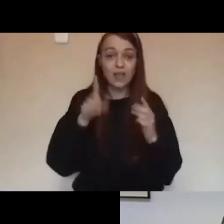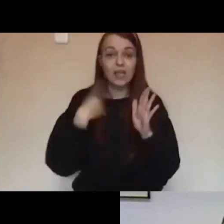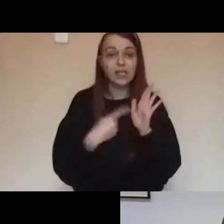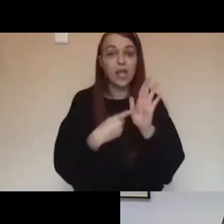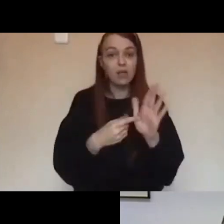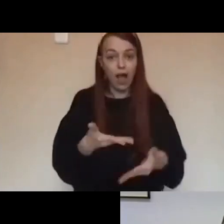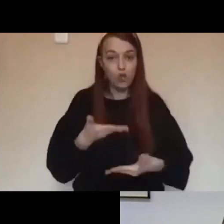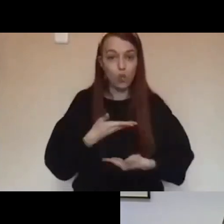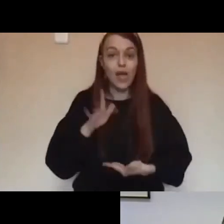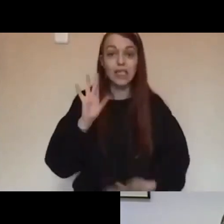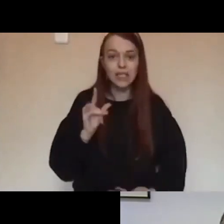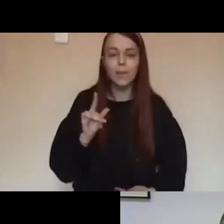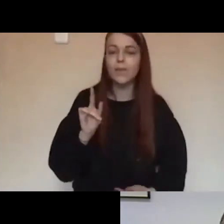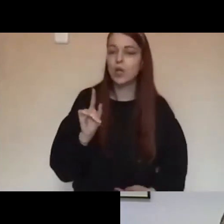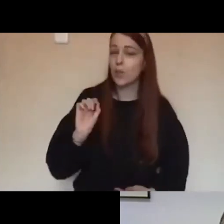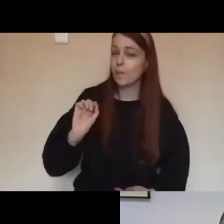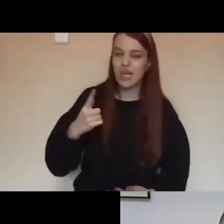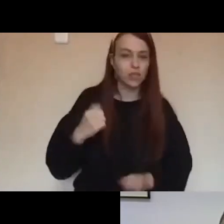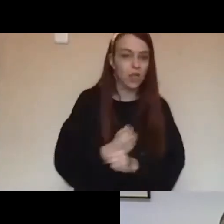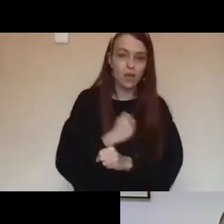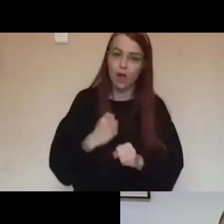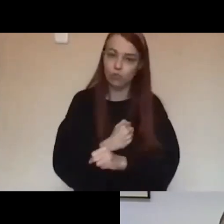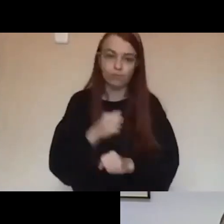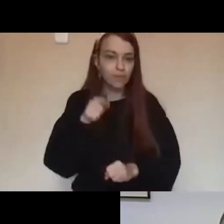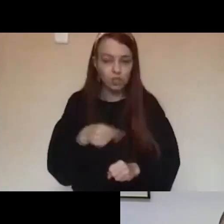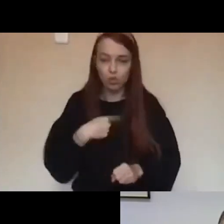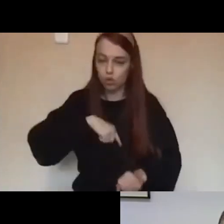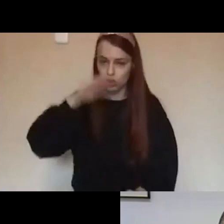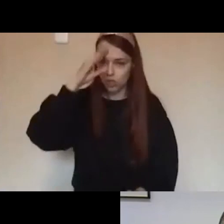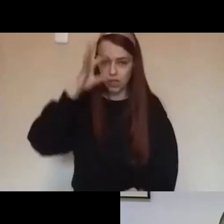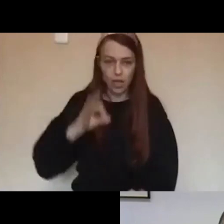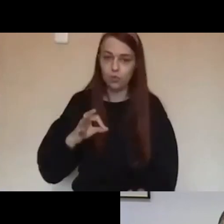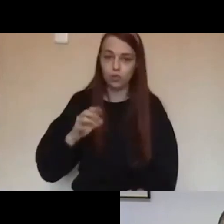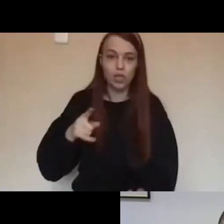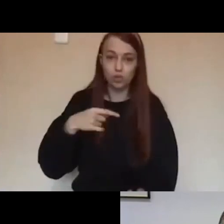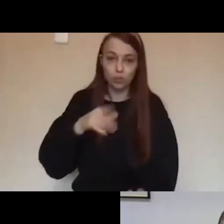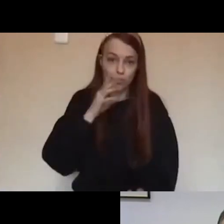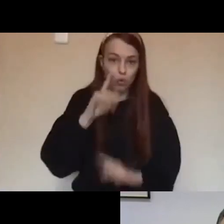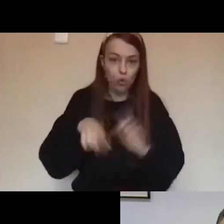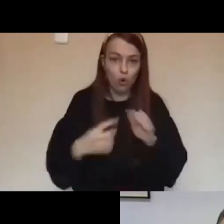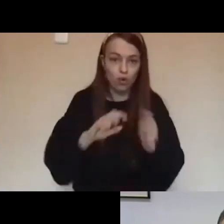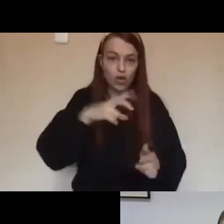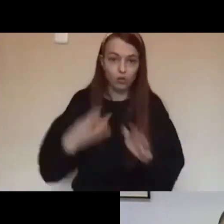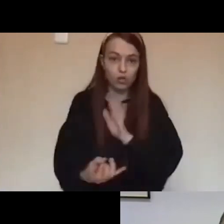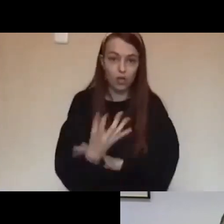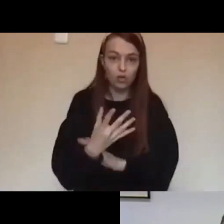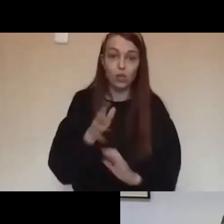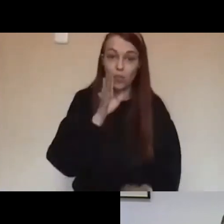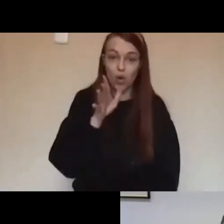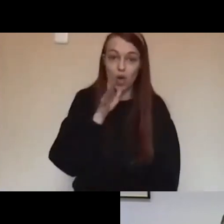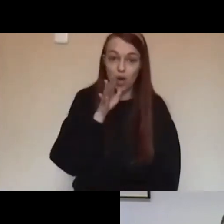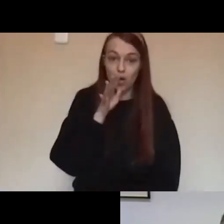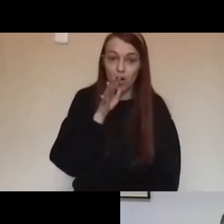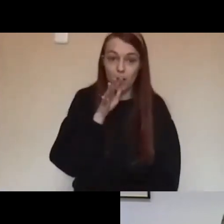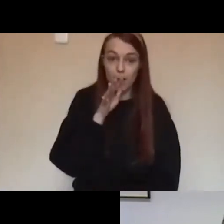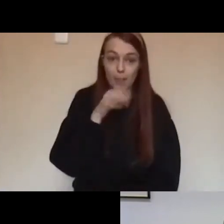pero sobre todo el networking. Eso es en lo que nosotros creemos y eso es lo que vemos que sucede. Bueno, pues aquí tenemos una política